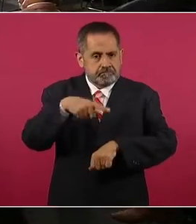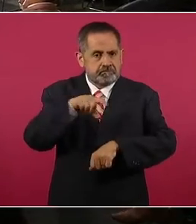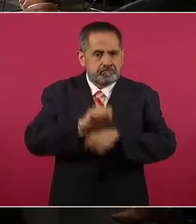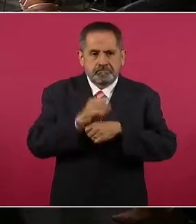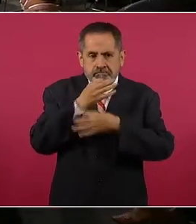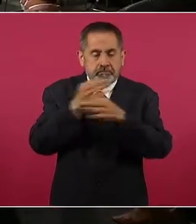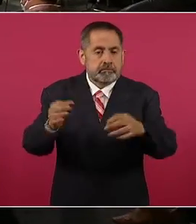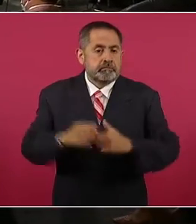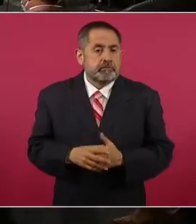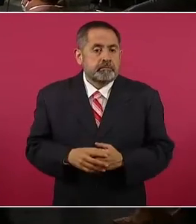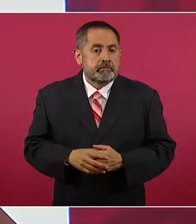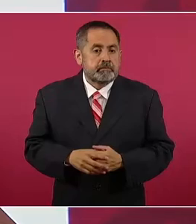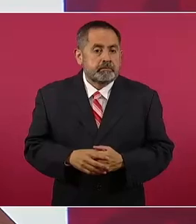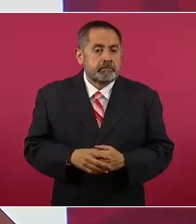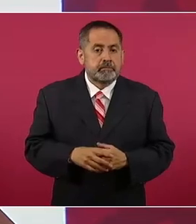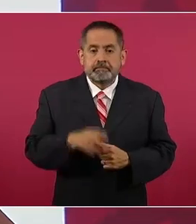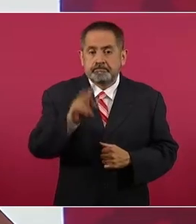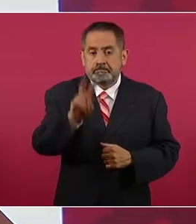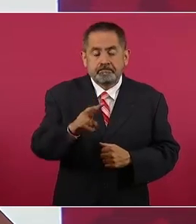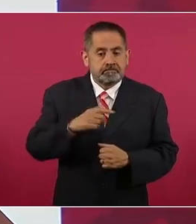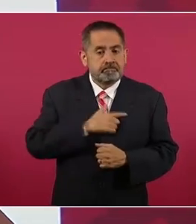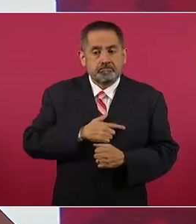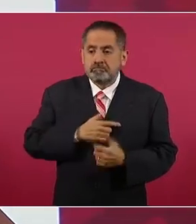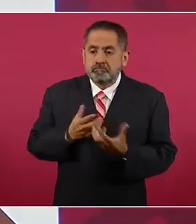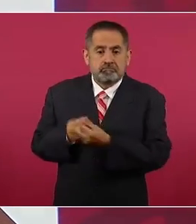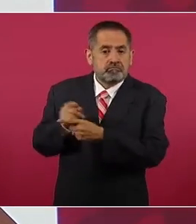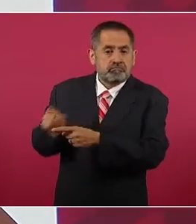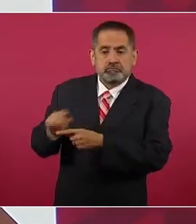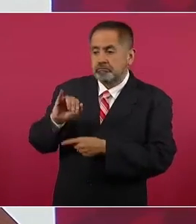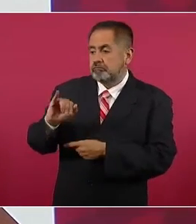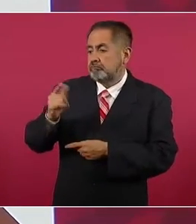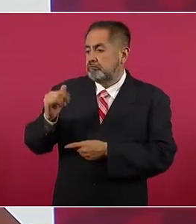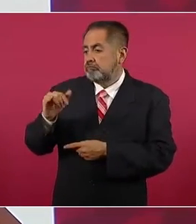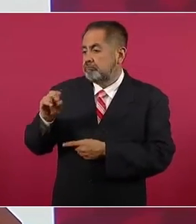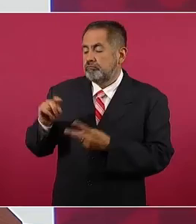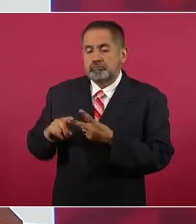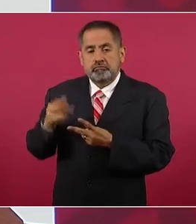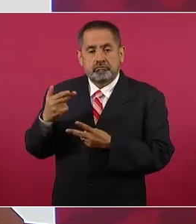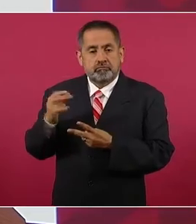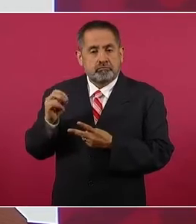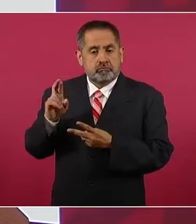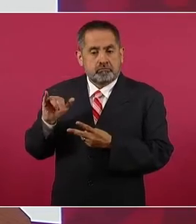Me gustó mucho también la actitud de Higinio, de Horacio,